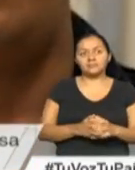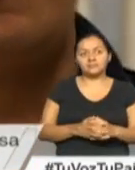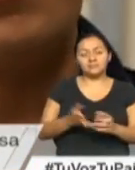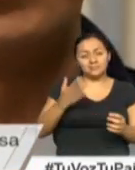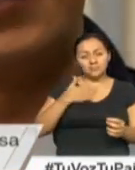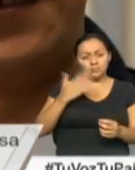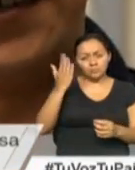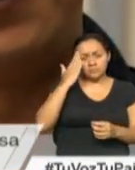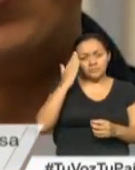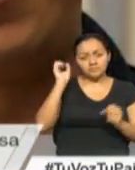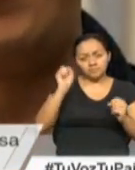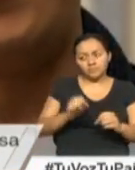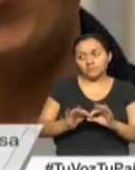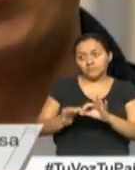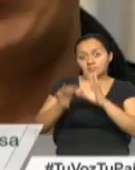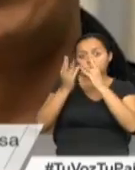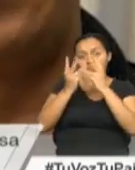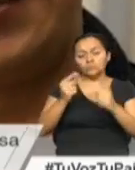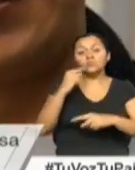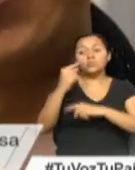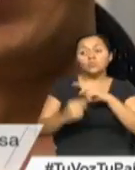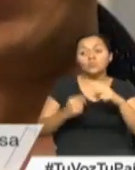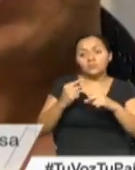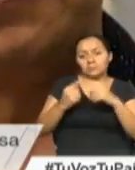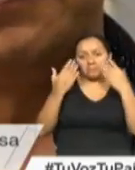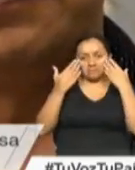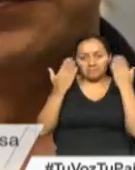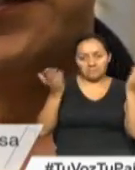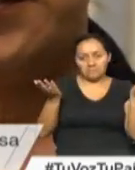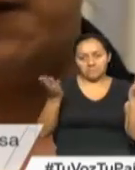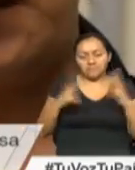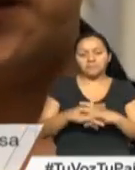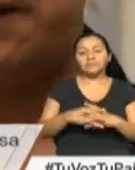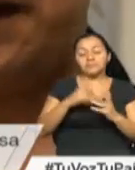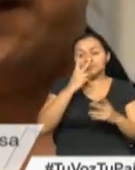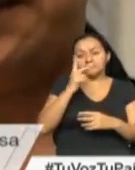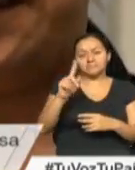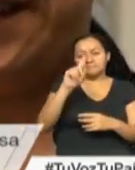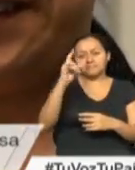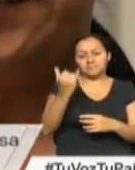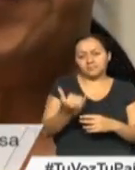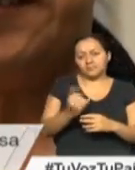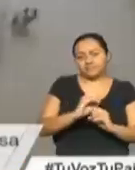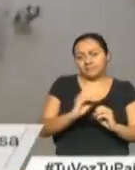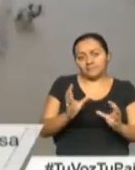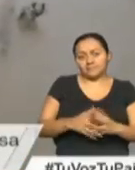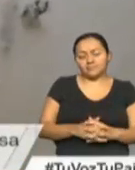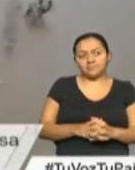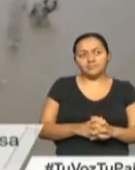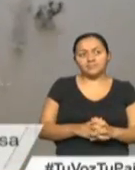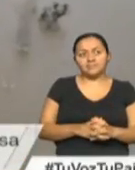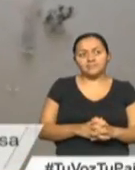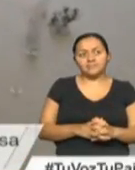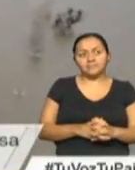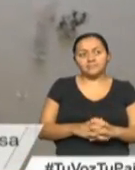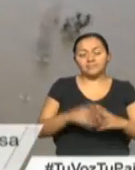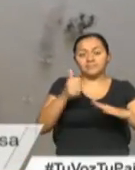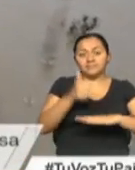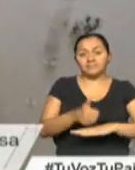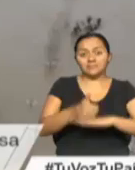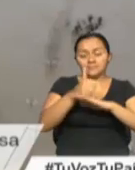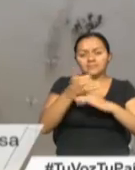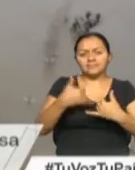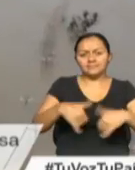Sabemos que pueden arreglarlo, pero no sabemos cuánto tiempo va a tomar arreglarlo. Esa es la pregunta ahora. Las autoridades